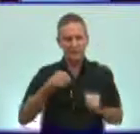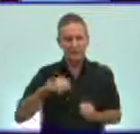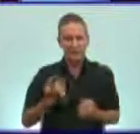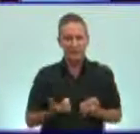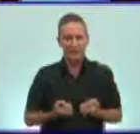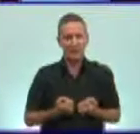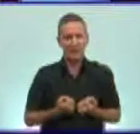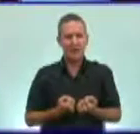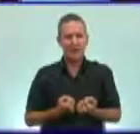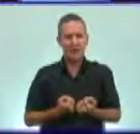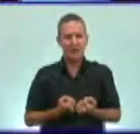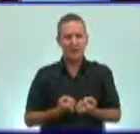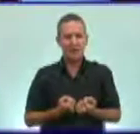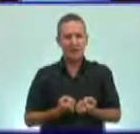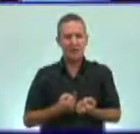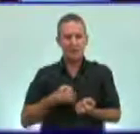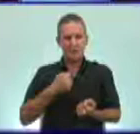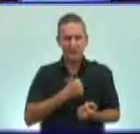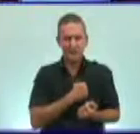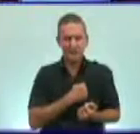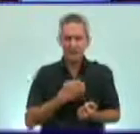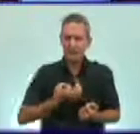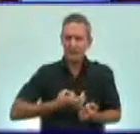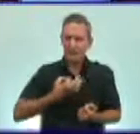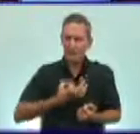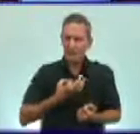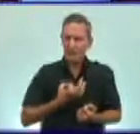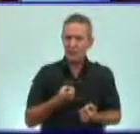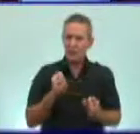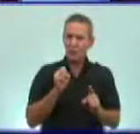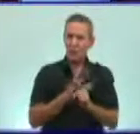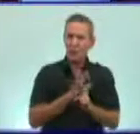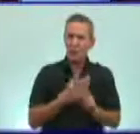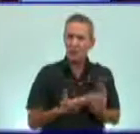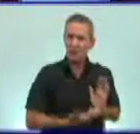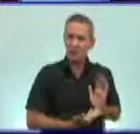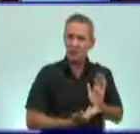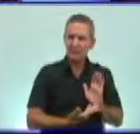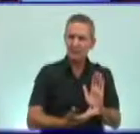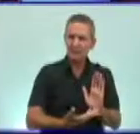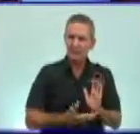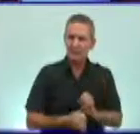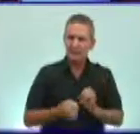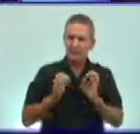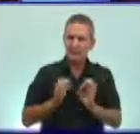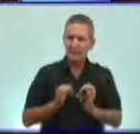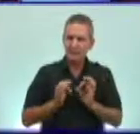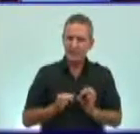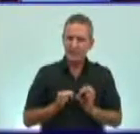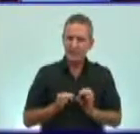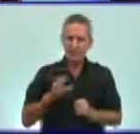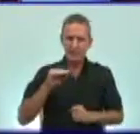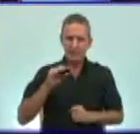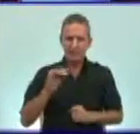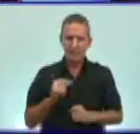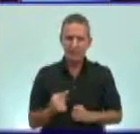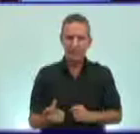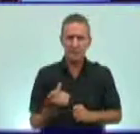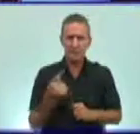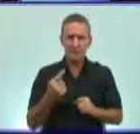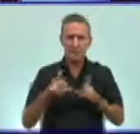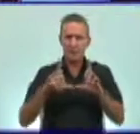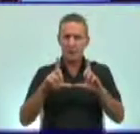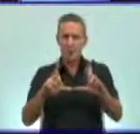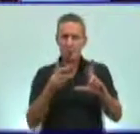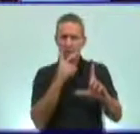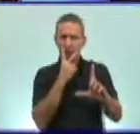bien llevarles y que comenzamos mostrándoles, como siempre le hemos dicho, una imagen que ustedes deben de